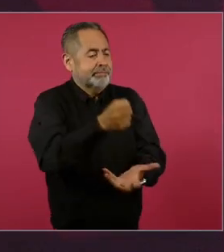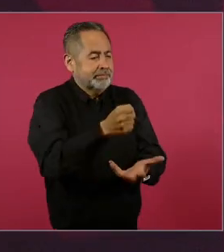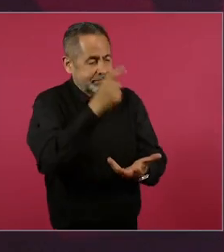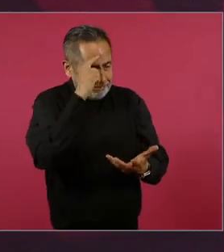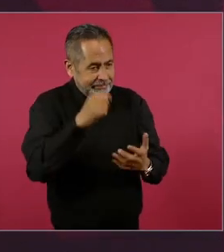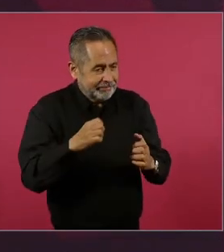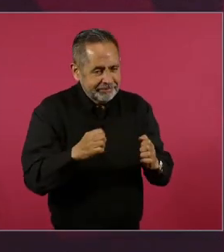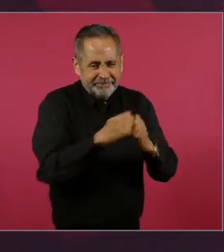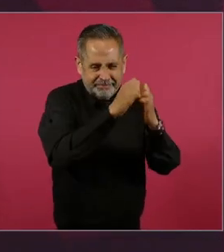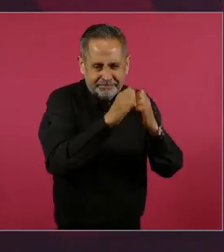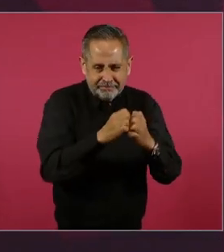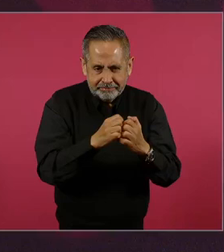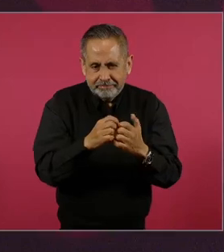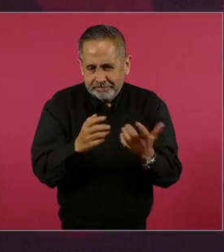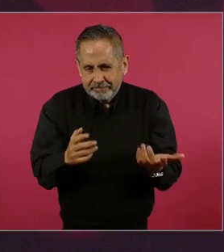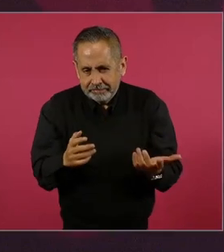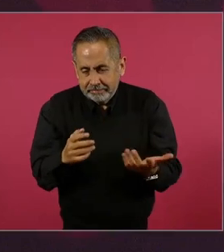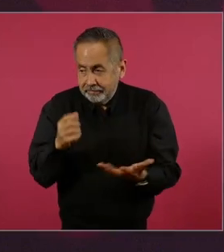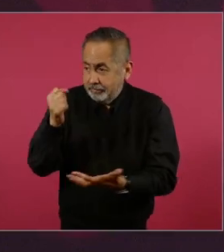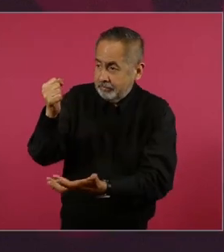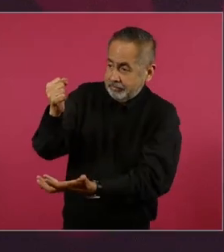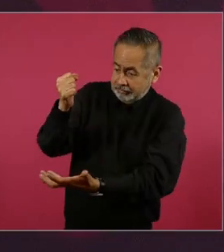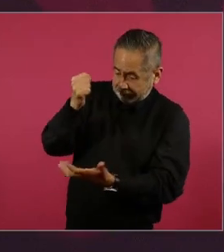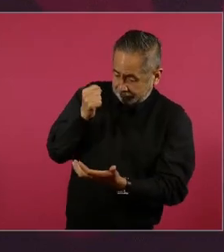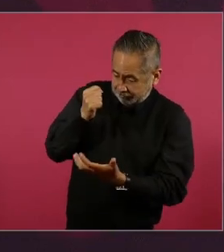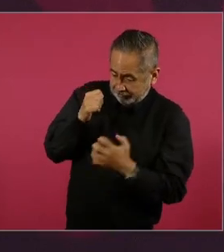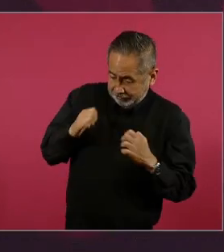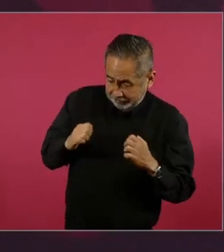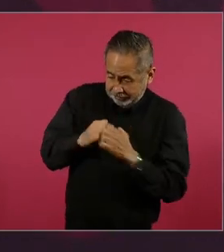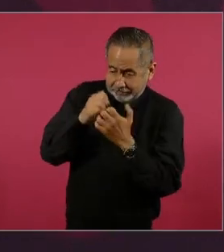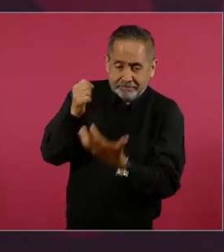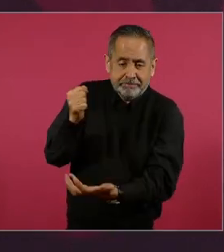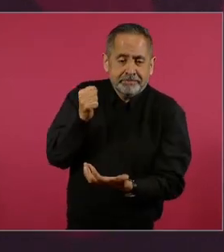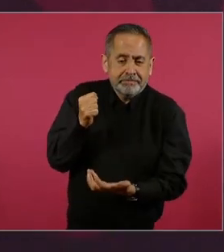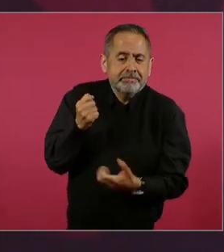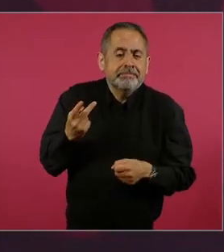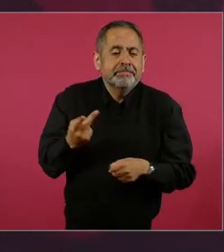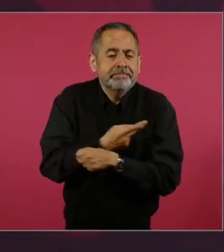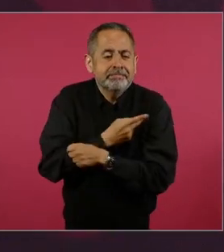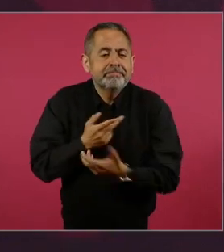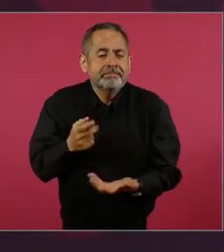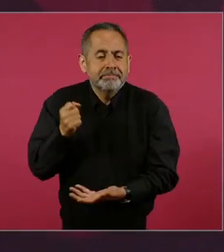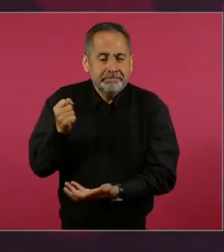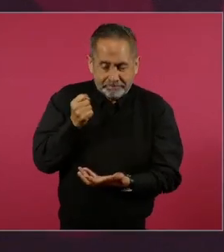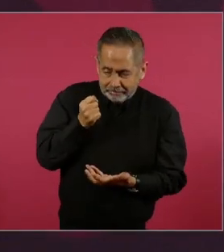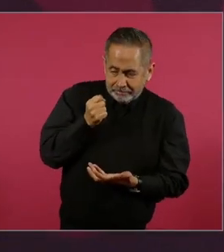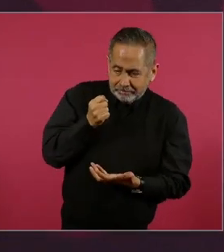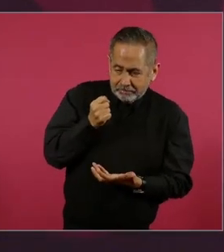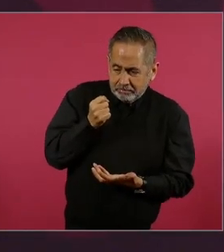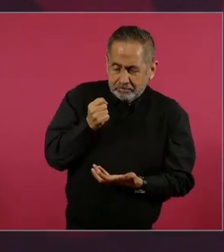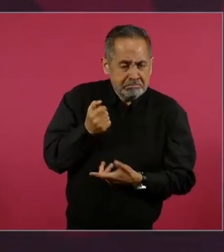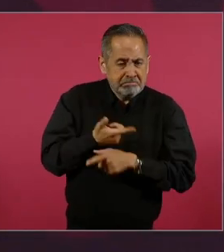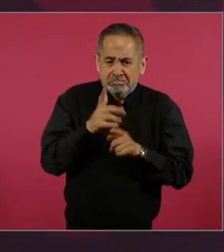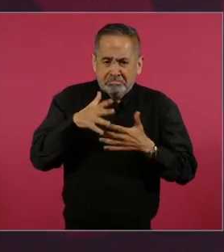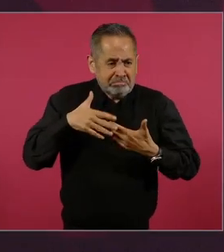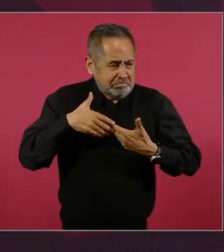y como son fondos de emergencia, no tienen control,